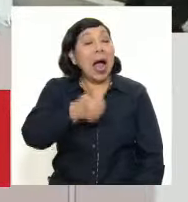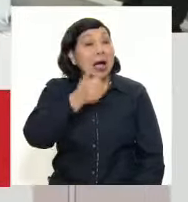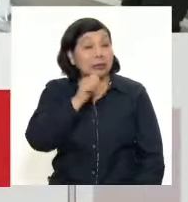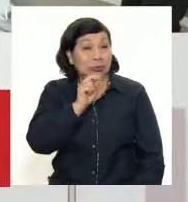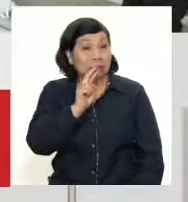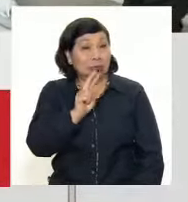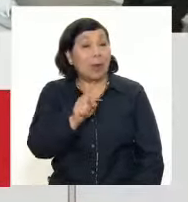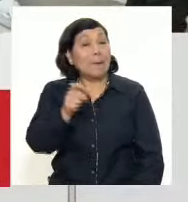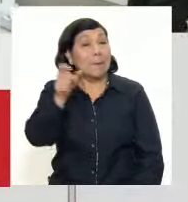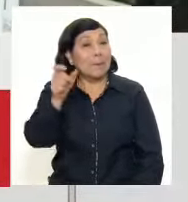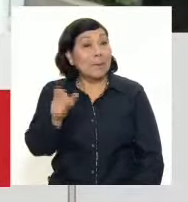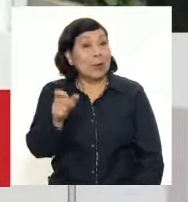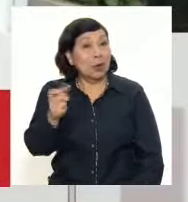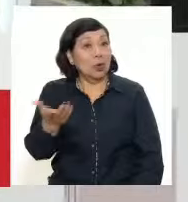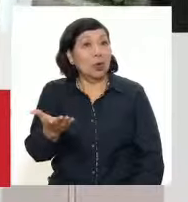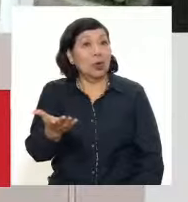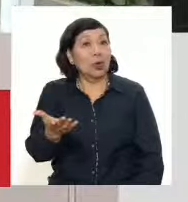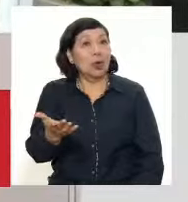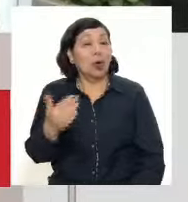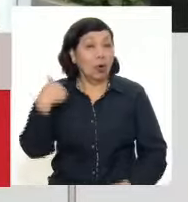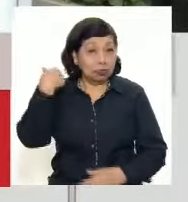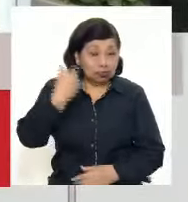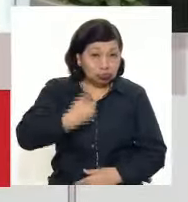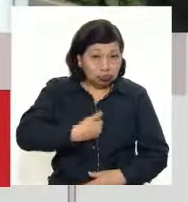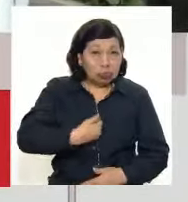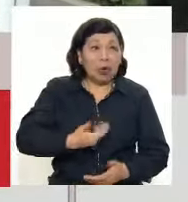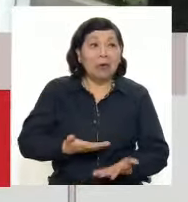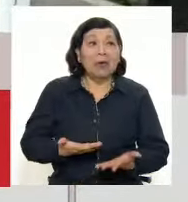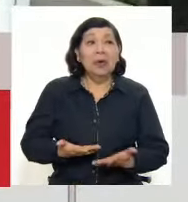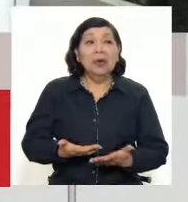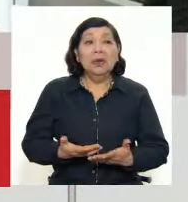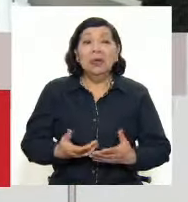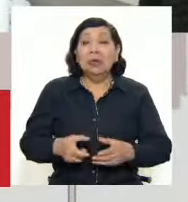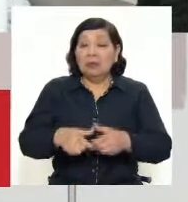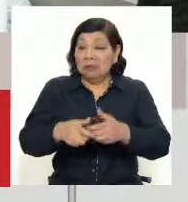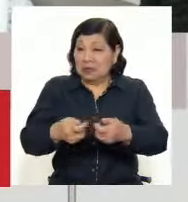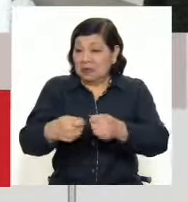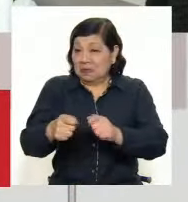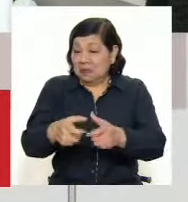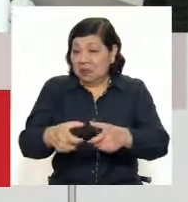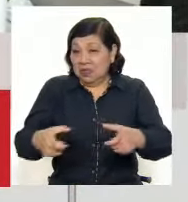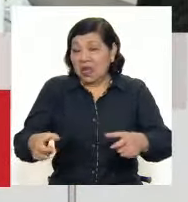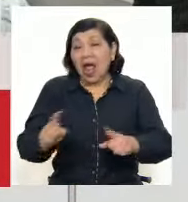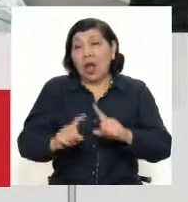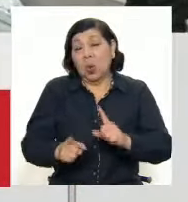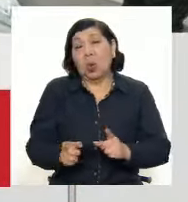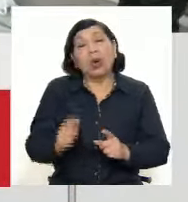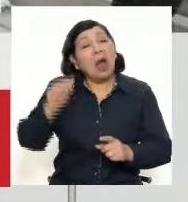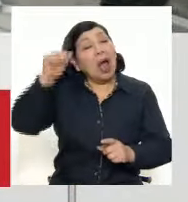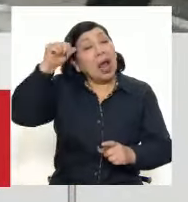estábamos viendo a simpatizantes que tenían bufandas, que tenían fotografías. Como souvenirs también, ¿no? Claro, como algunos